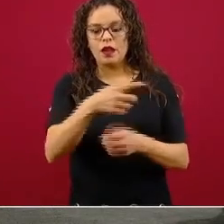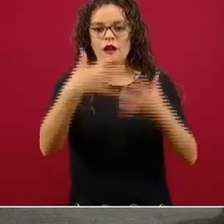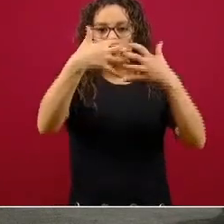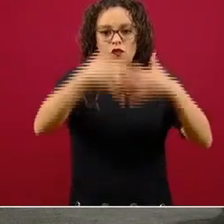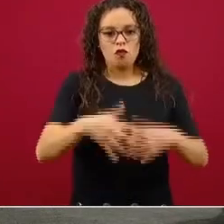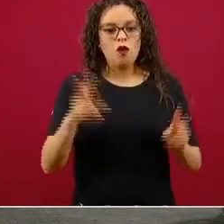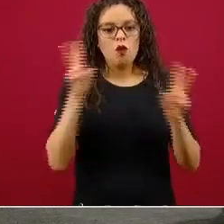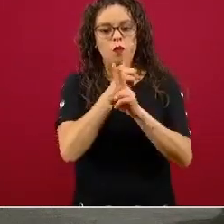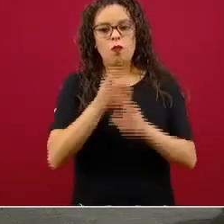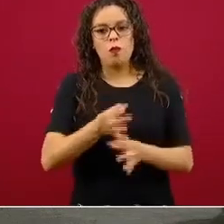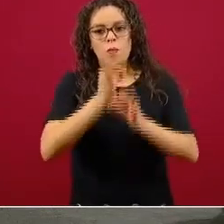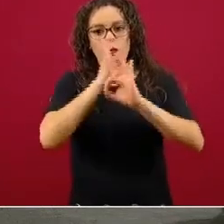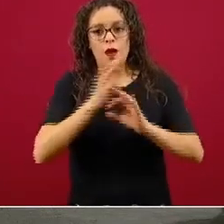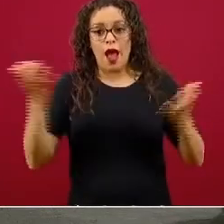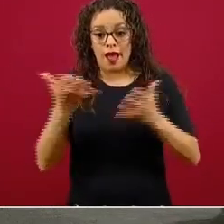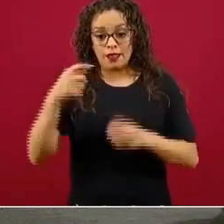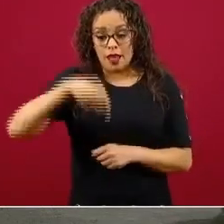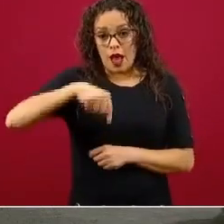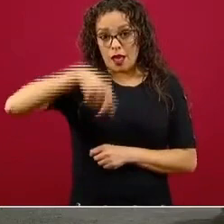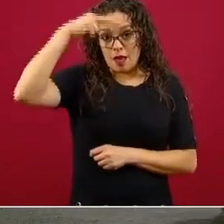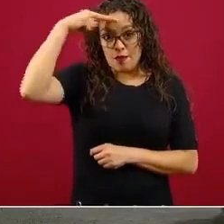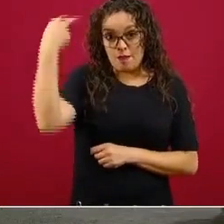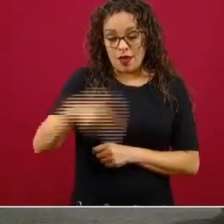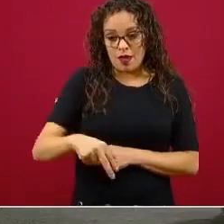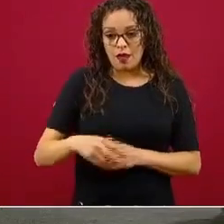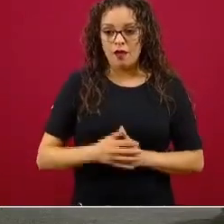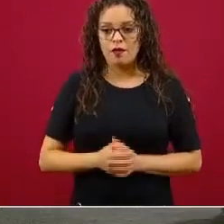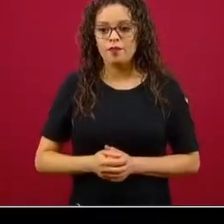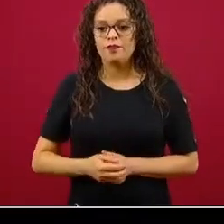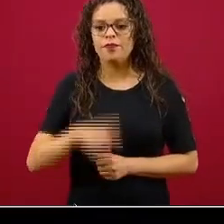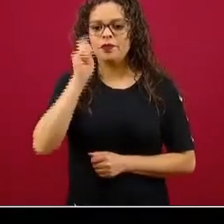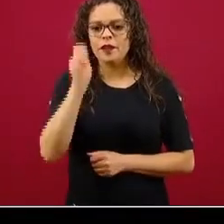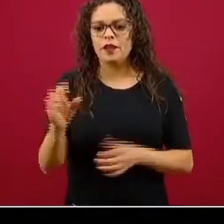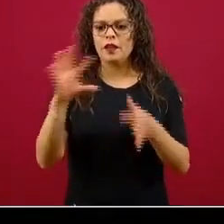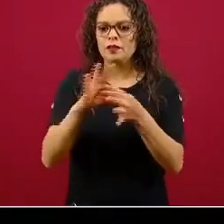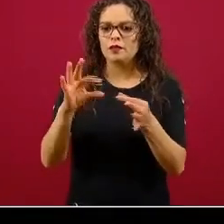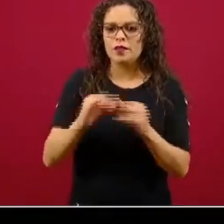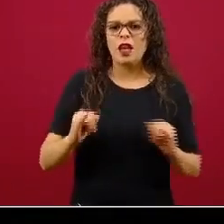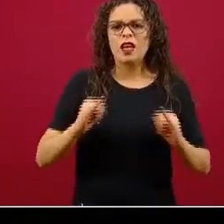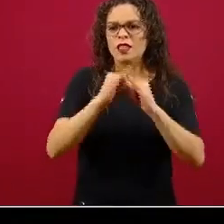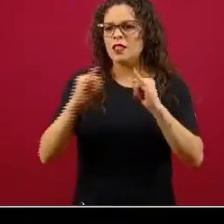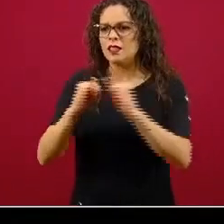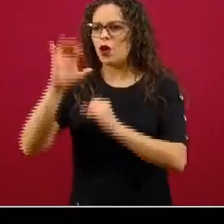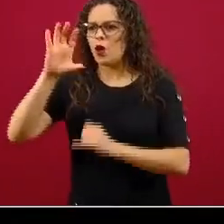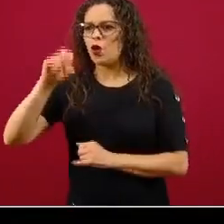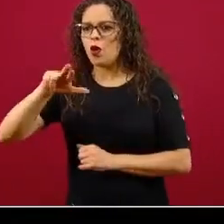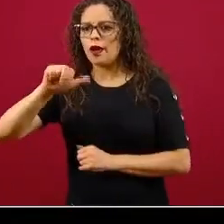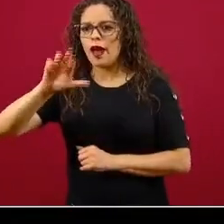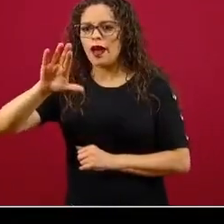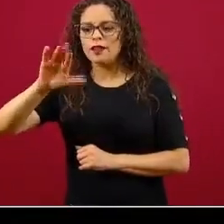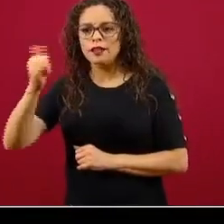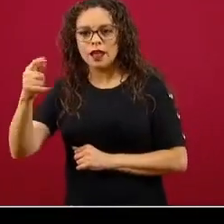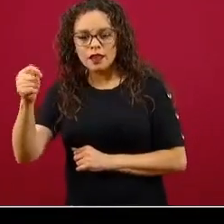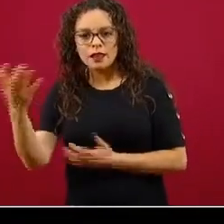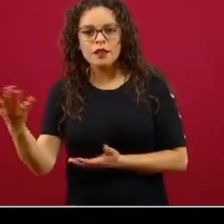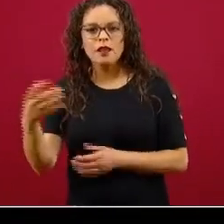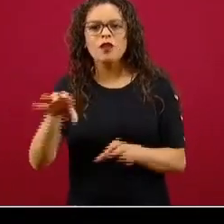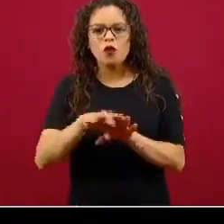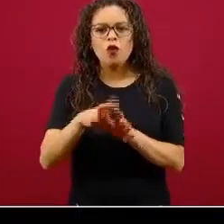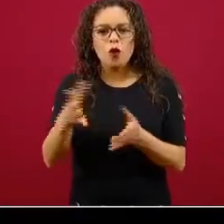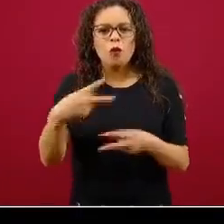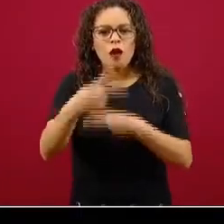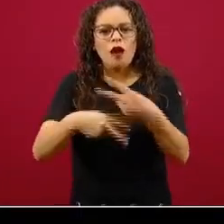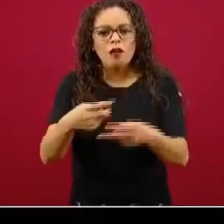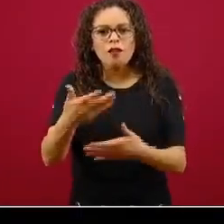es muy importante? Estábamos hablando de lo que estaba haciendo el CONACYT, de lo que han estado haciendo en otras instituciones. ¿Cómo va y cuándo podremos tener una respuesta sobre esta